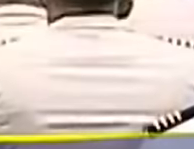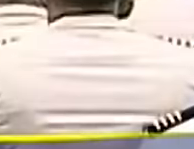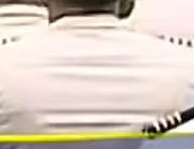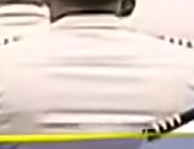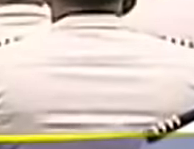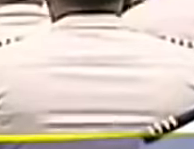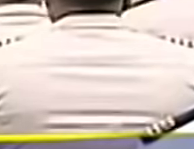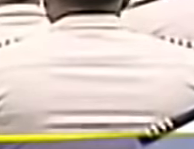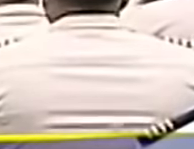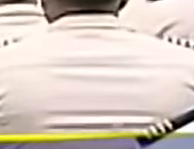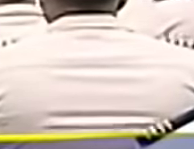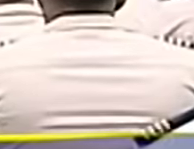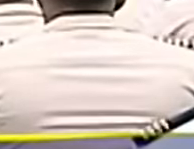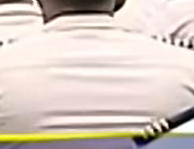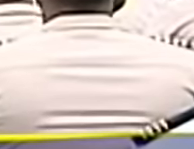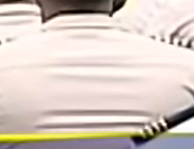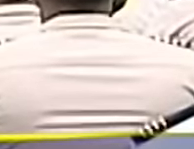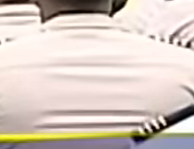opresión y el